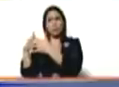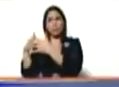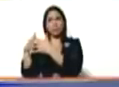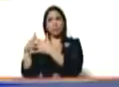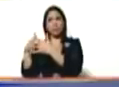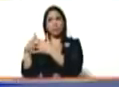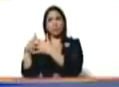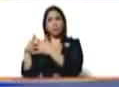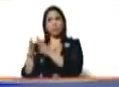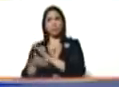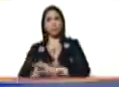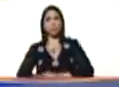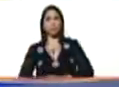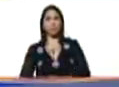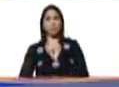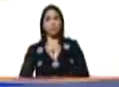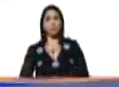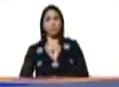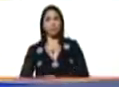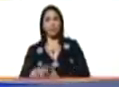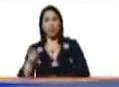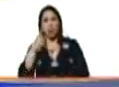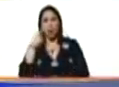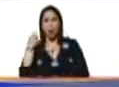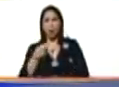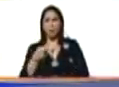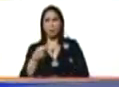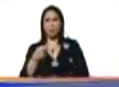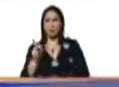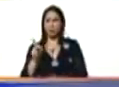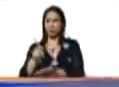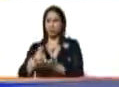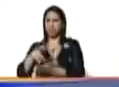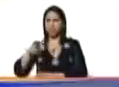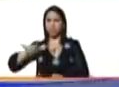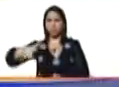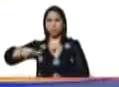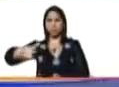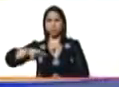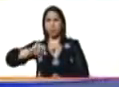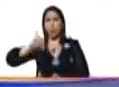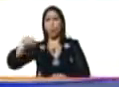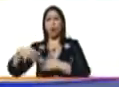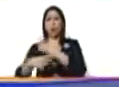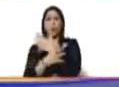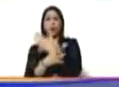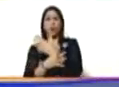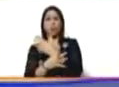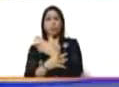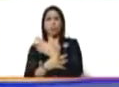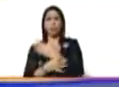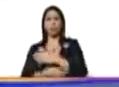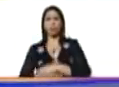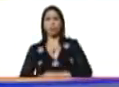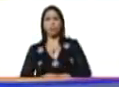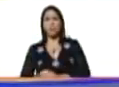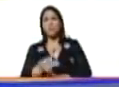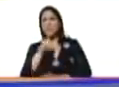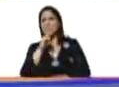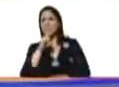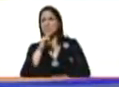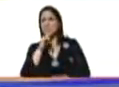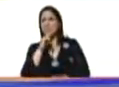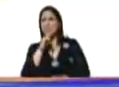ese señor que pusieron allí de títere, el señor Guaidó, y quienes lo rodean,